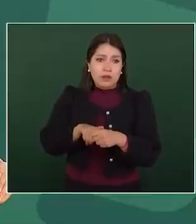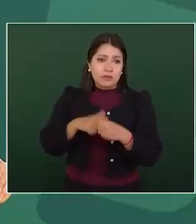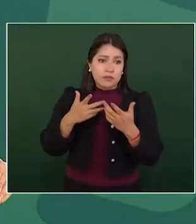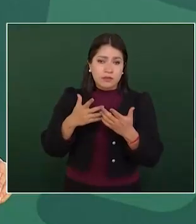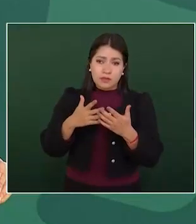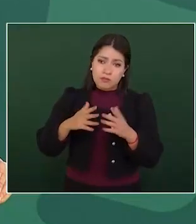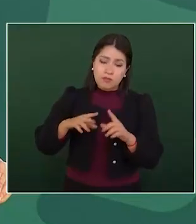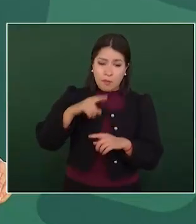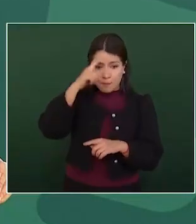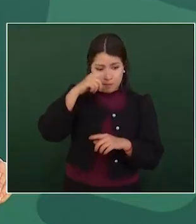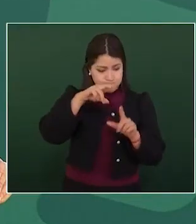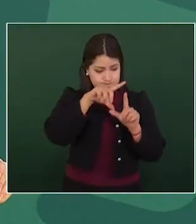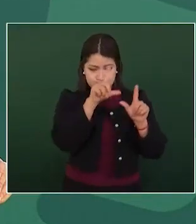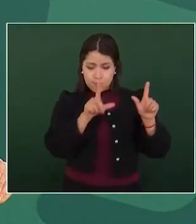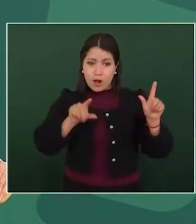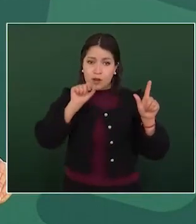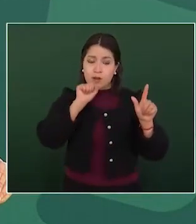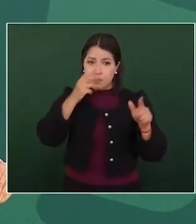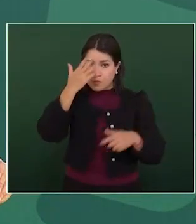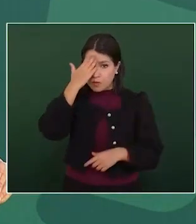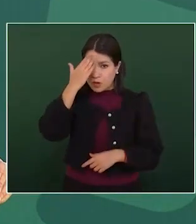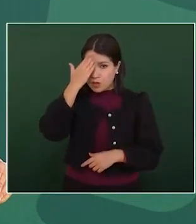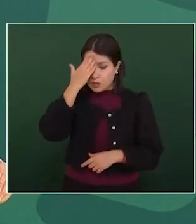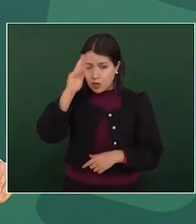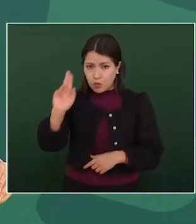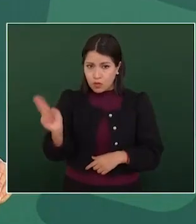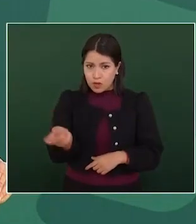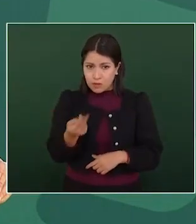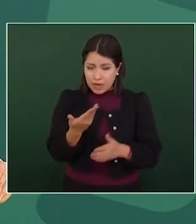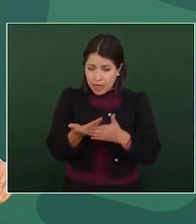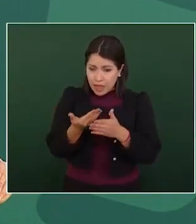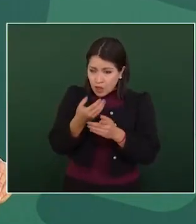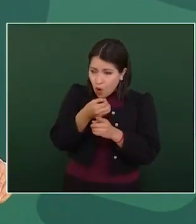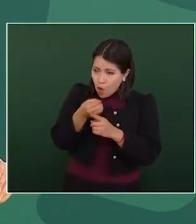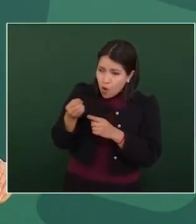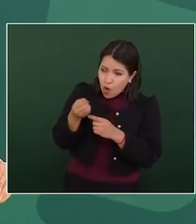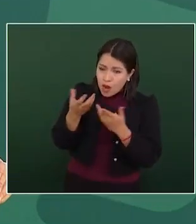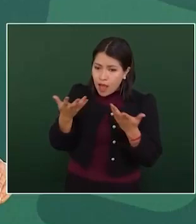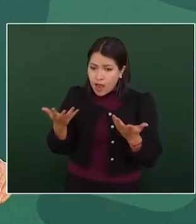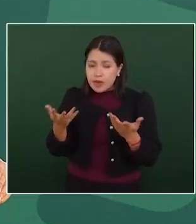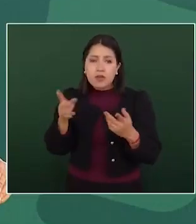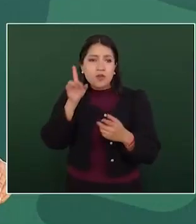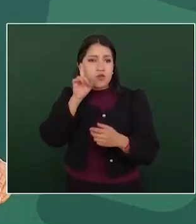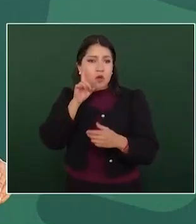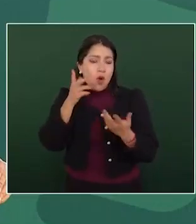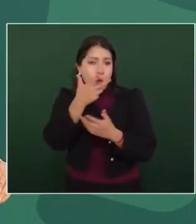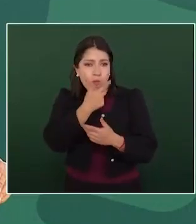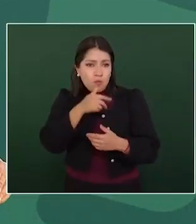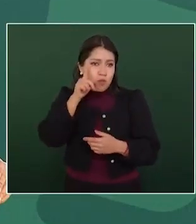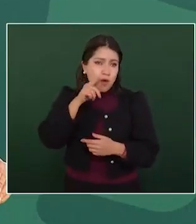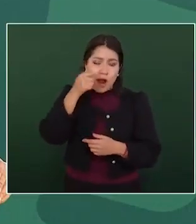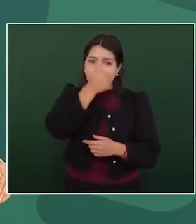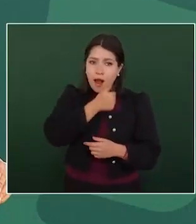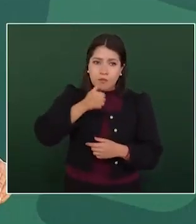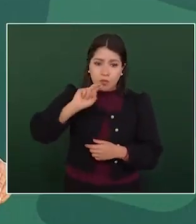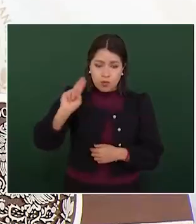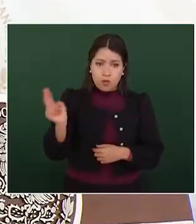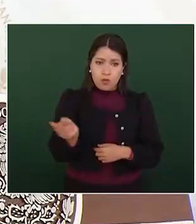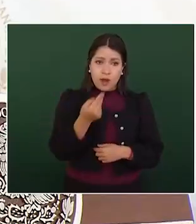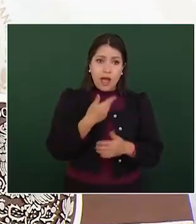La líder universitaria que pasó de organizar estudiantes a organizar a los servidores de la nación